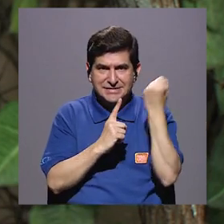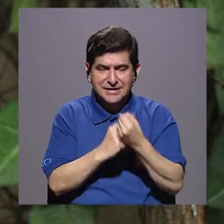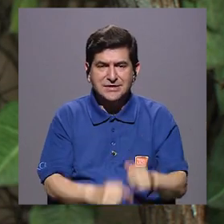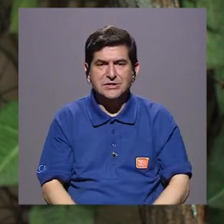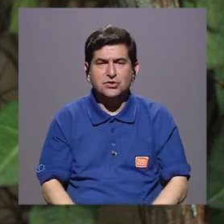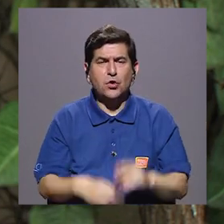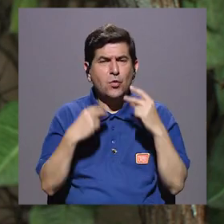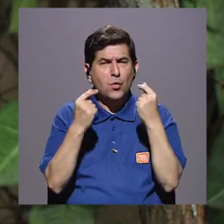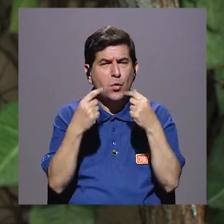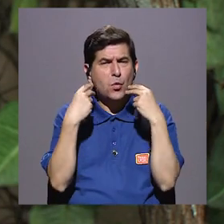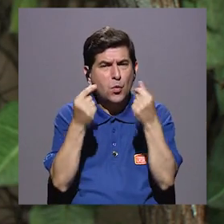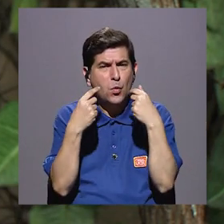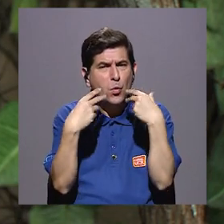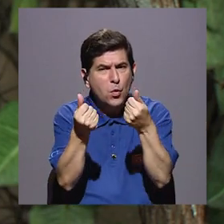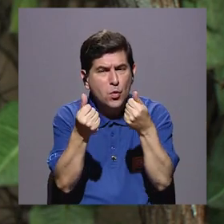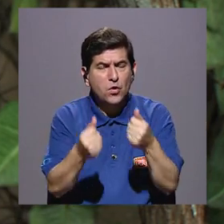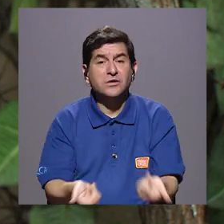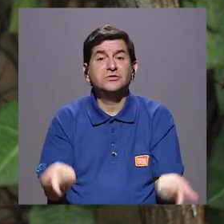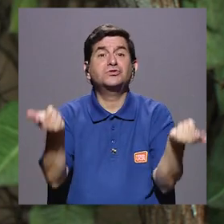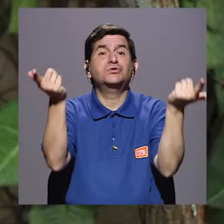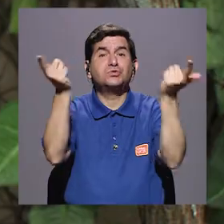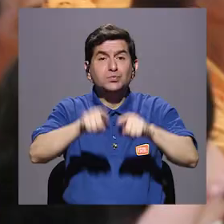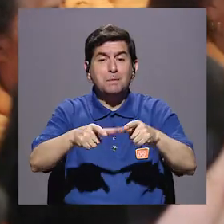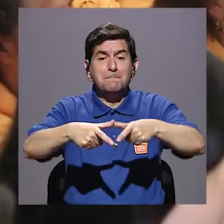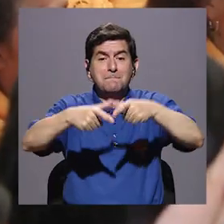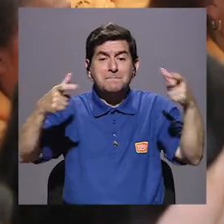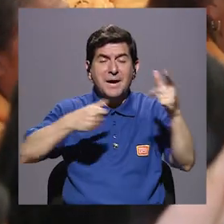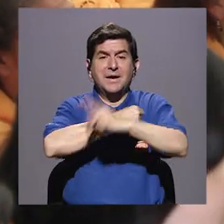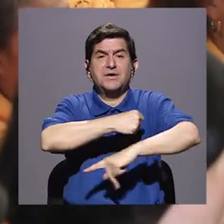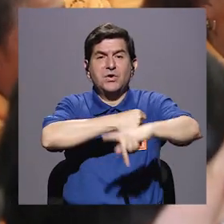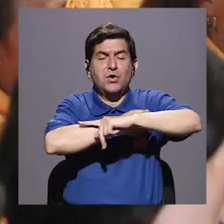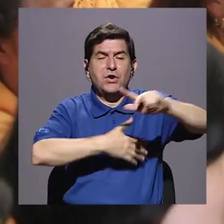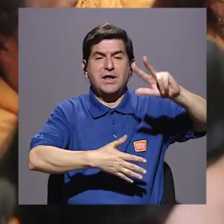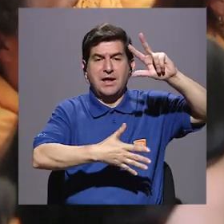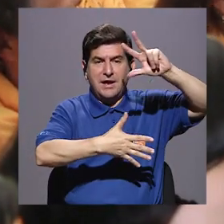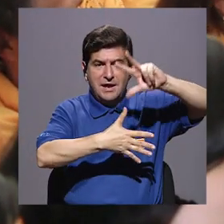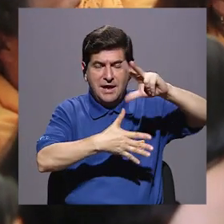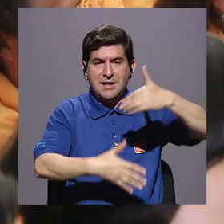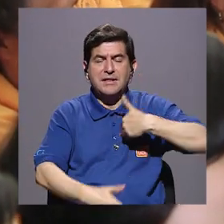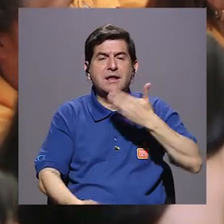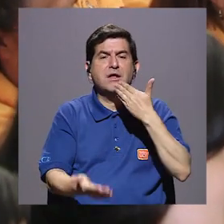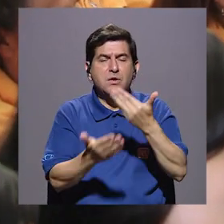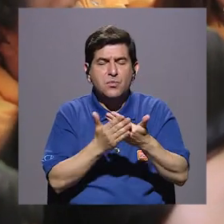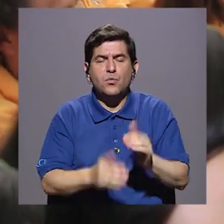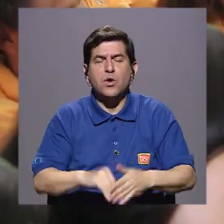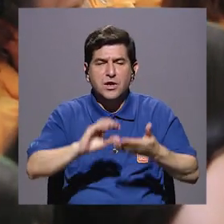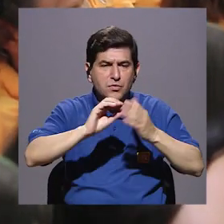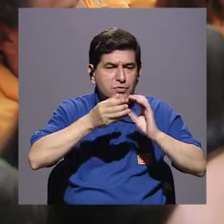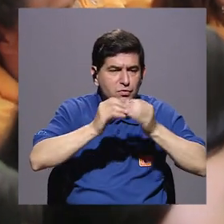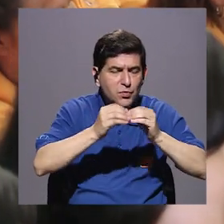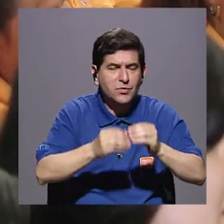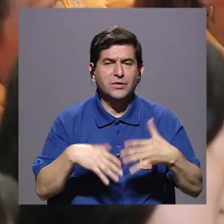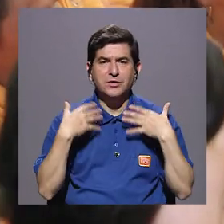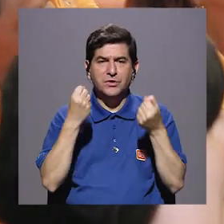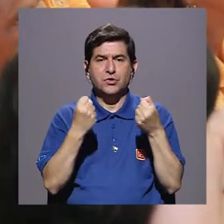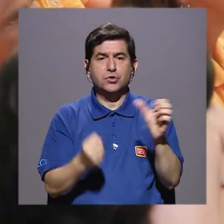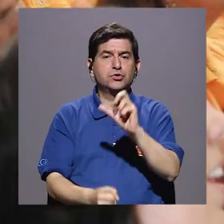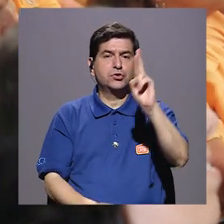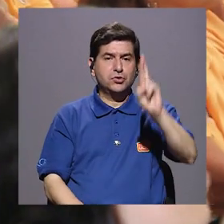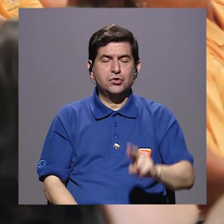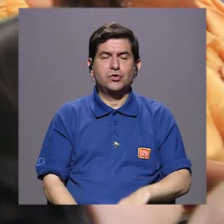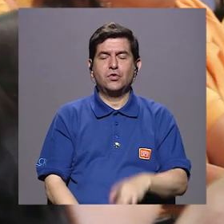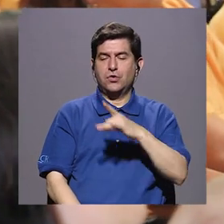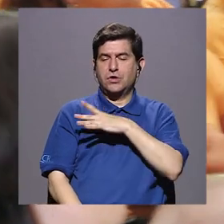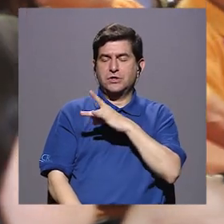que se llama aceleración. Y eso está sucediendo en la mayoría de los países de Latinoamérica que tienen buenos estándares de salud. Costa